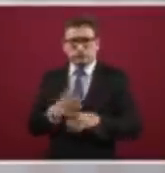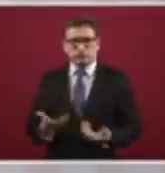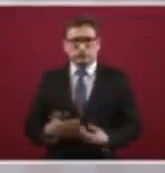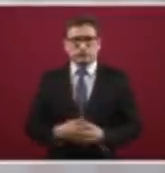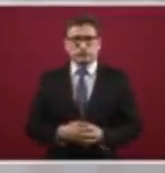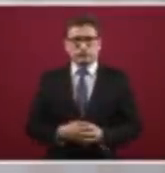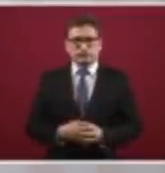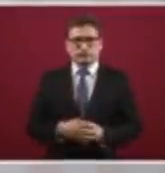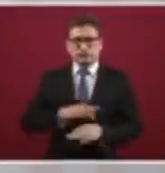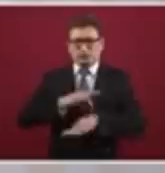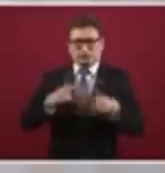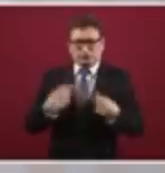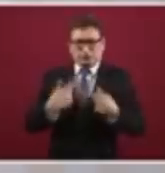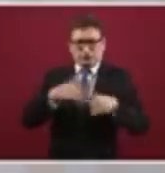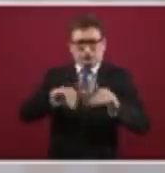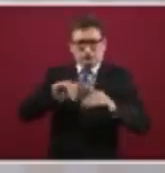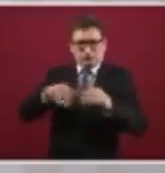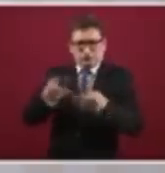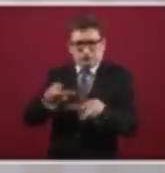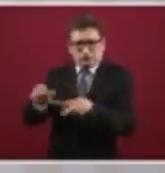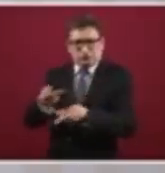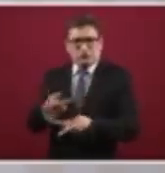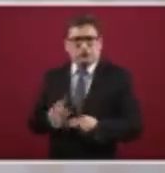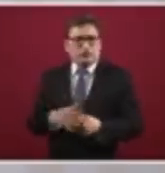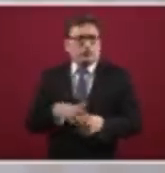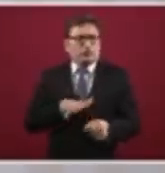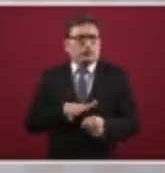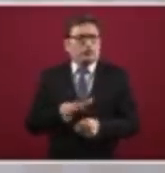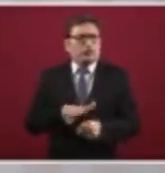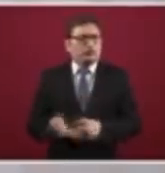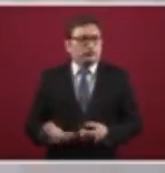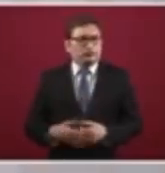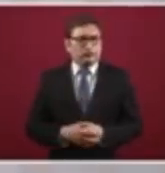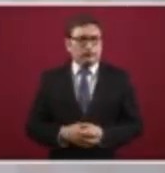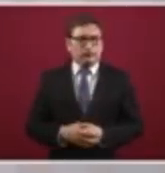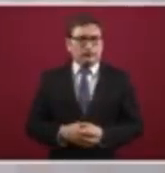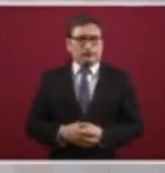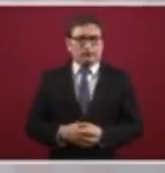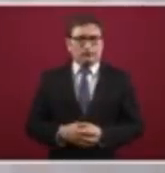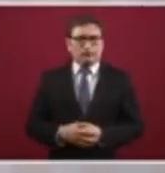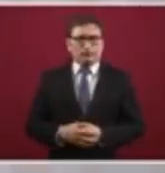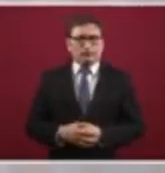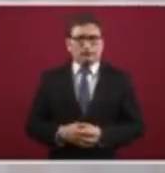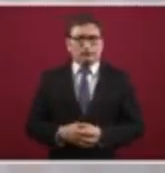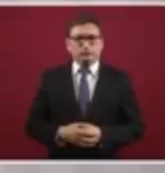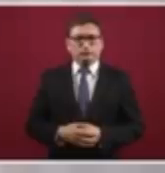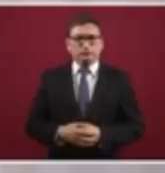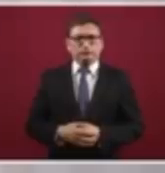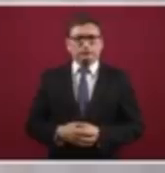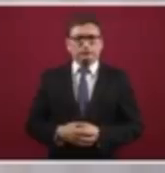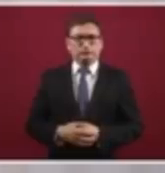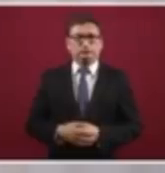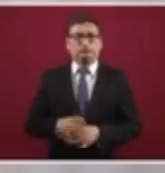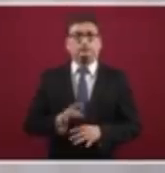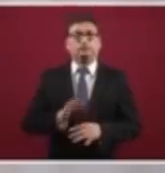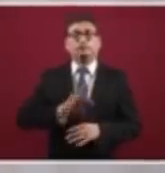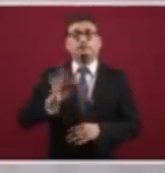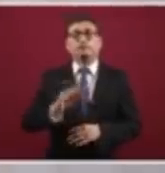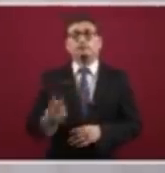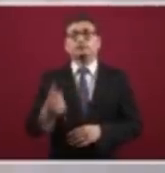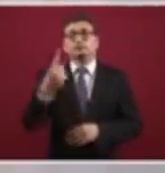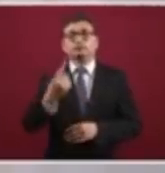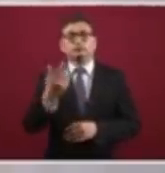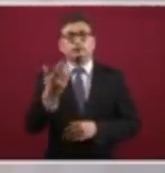ciudadana el que sí hay una solicitud